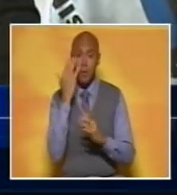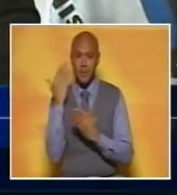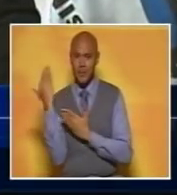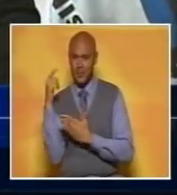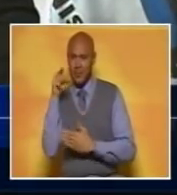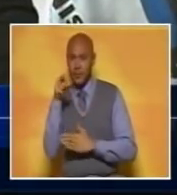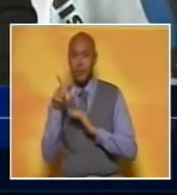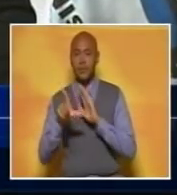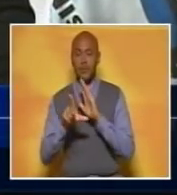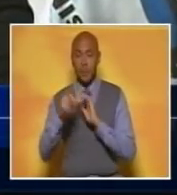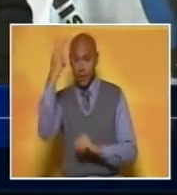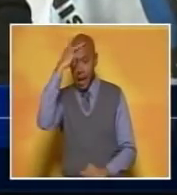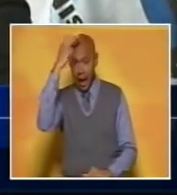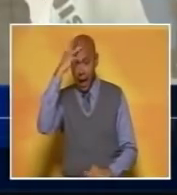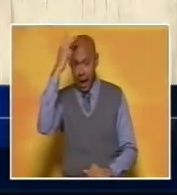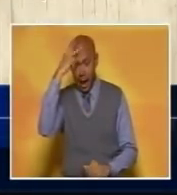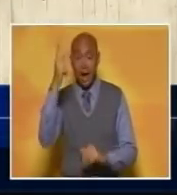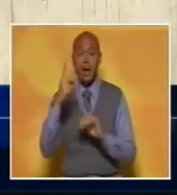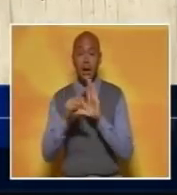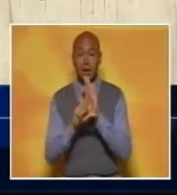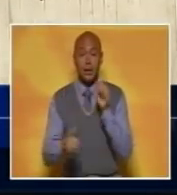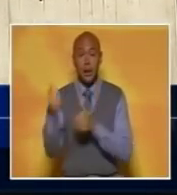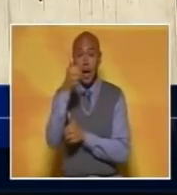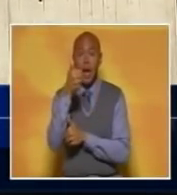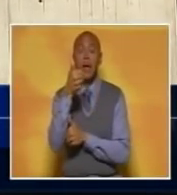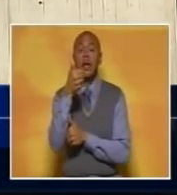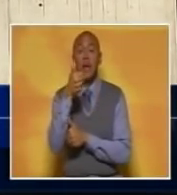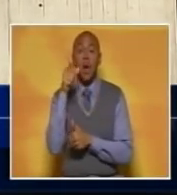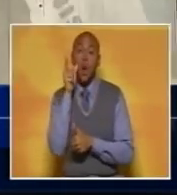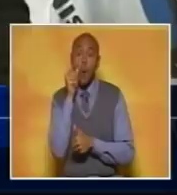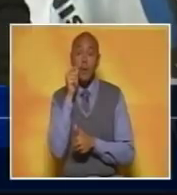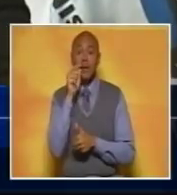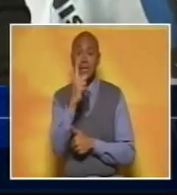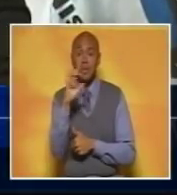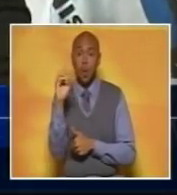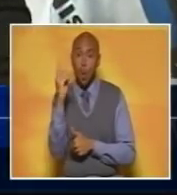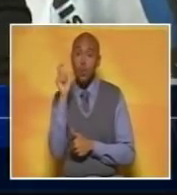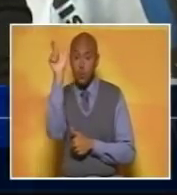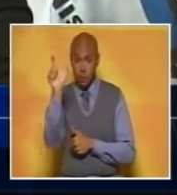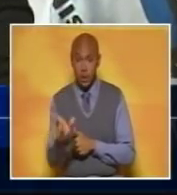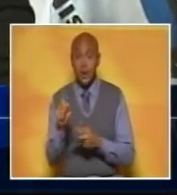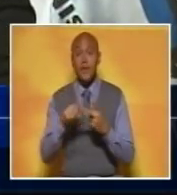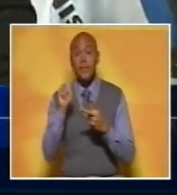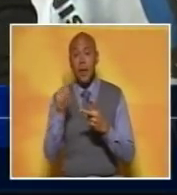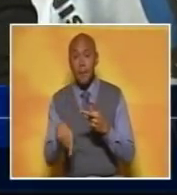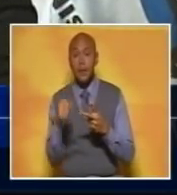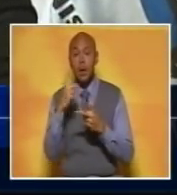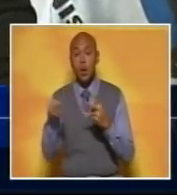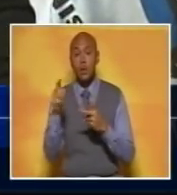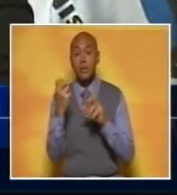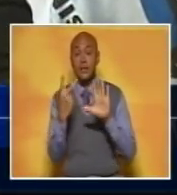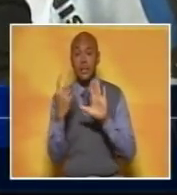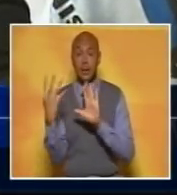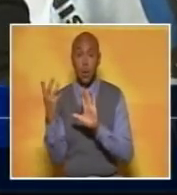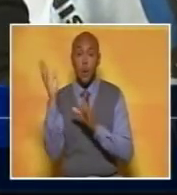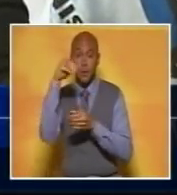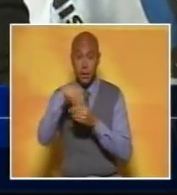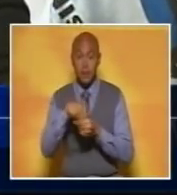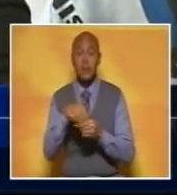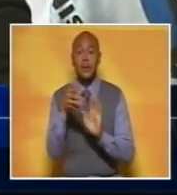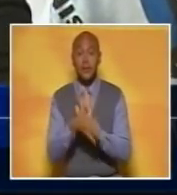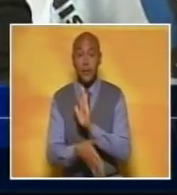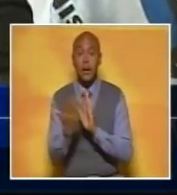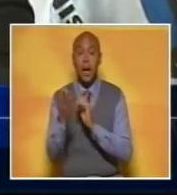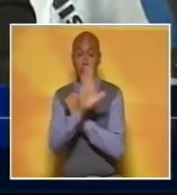William Saab indicó que los fiscales 101 del área metropolitana de Caracas y la 79 nacional adscritas a la Dirección